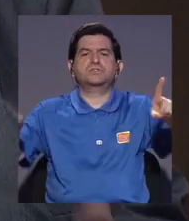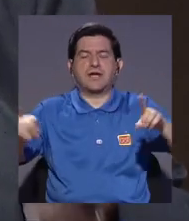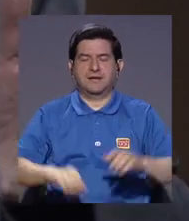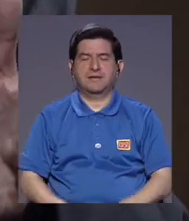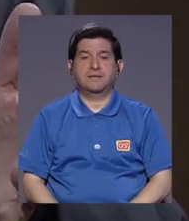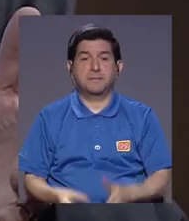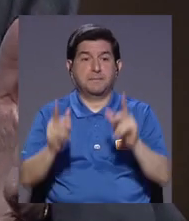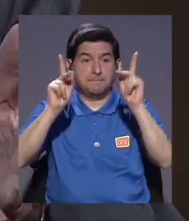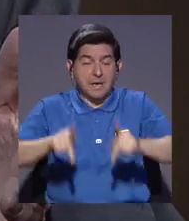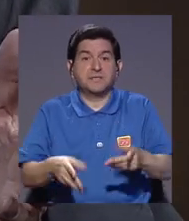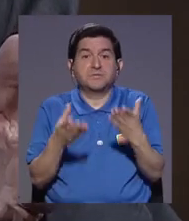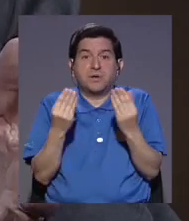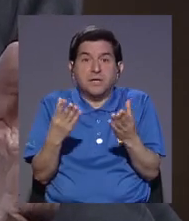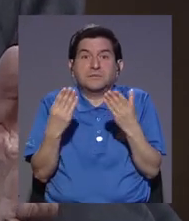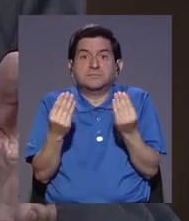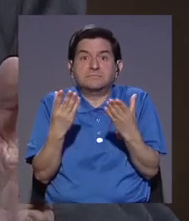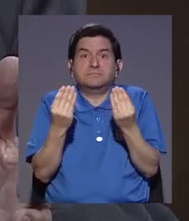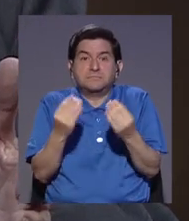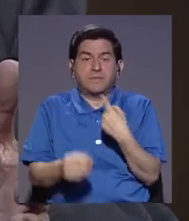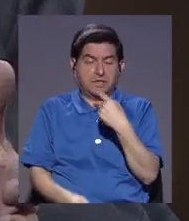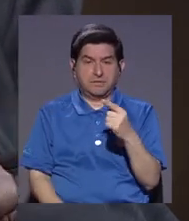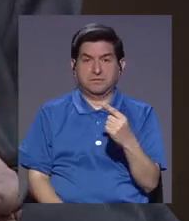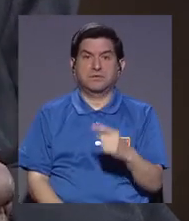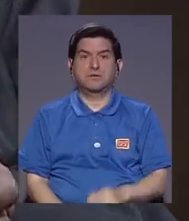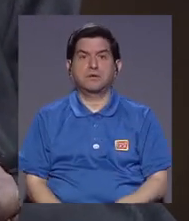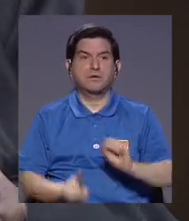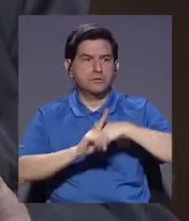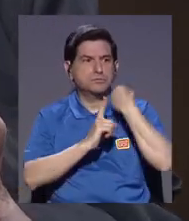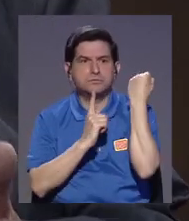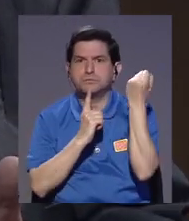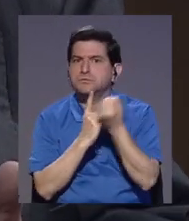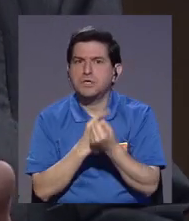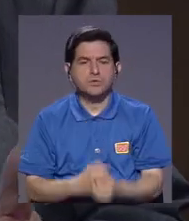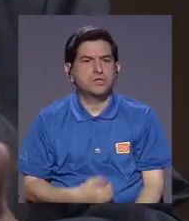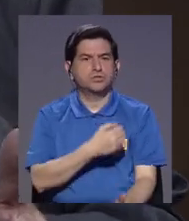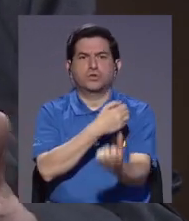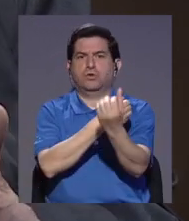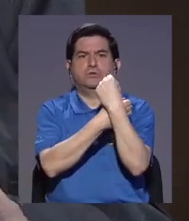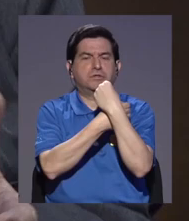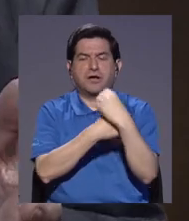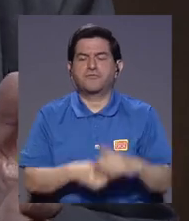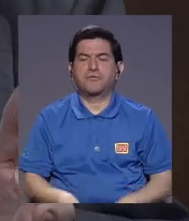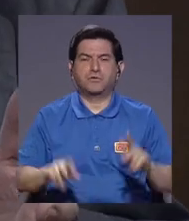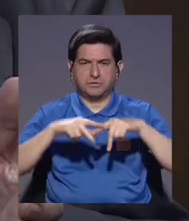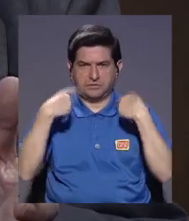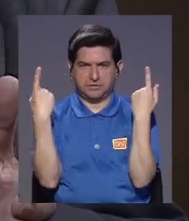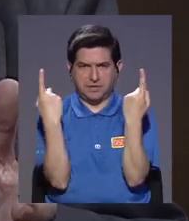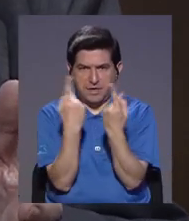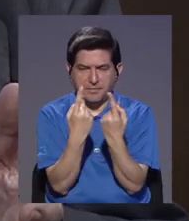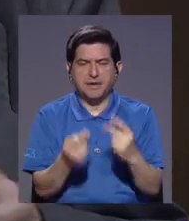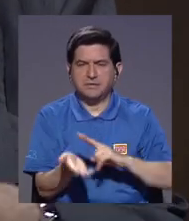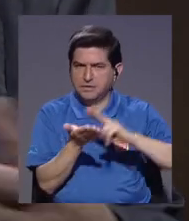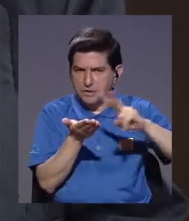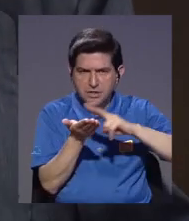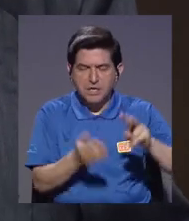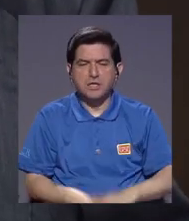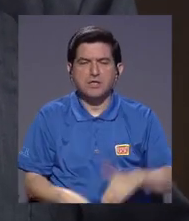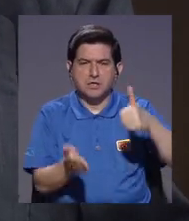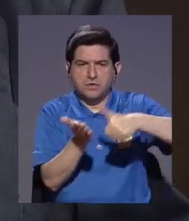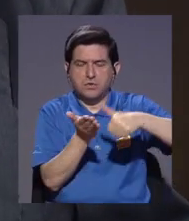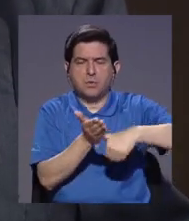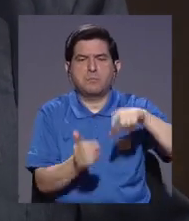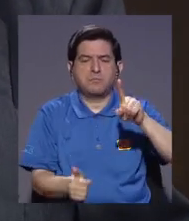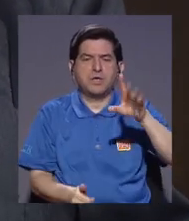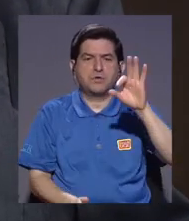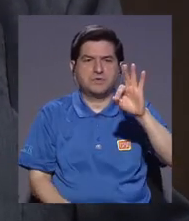claro mucha gente se asustó y dijo eso sí que sería la derrota definitiva del partido de liberación nacional en